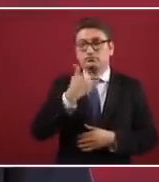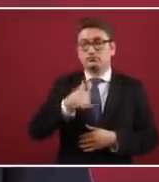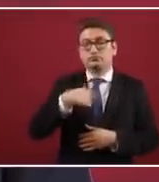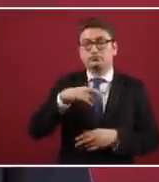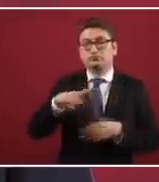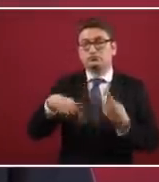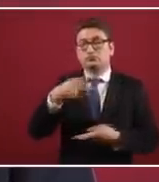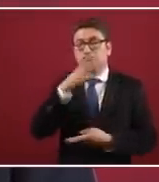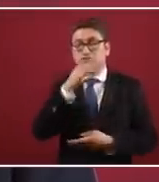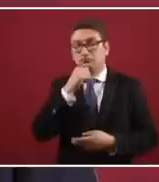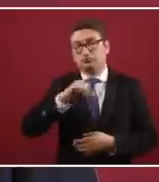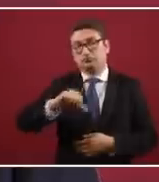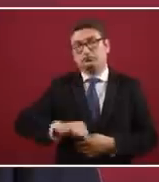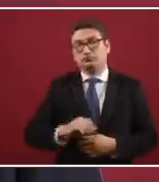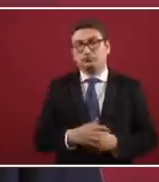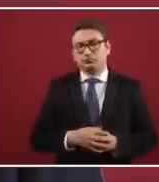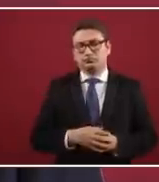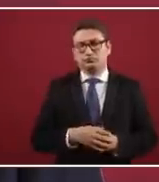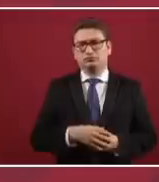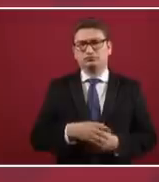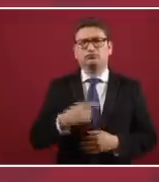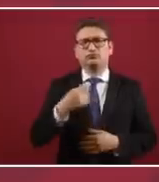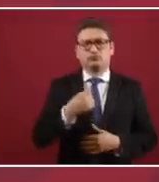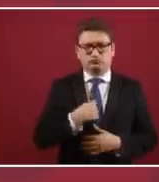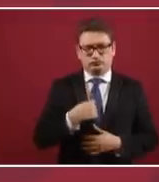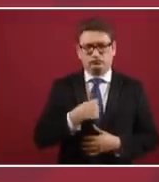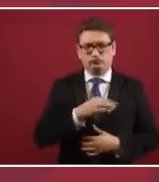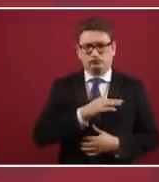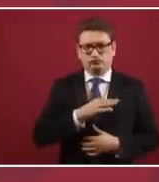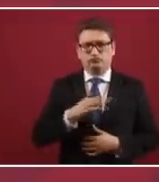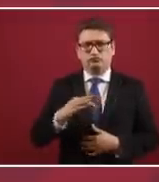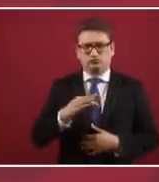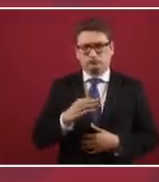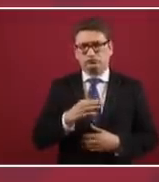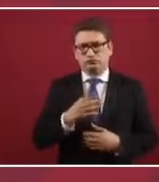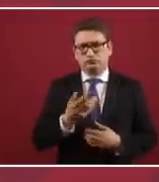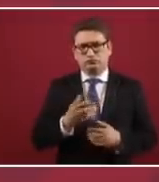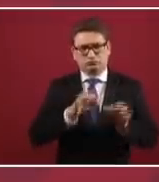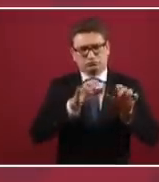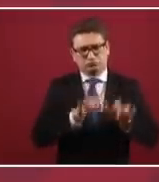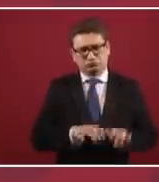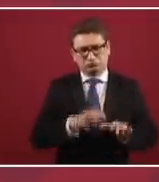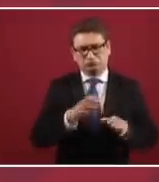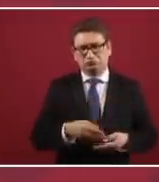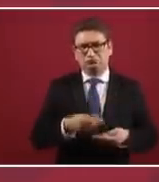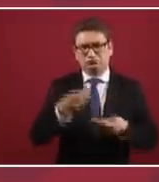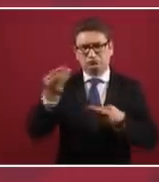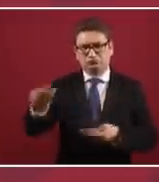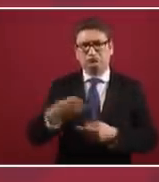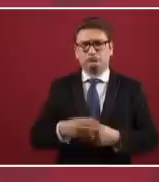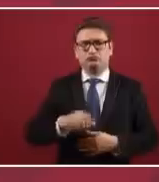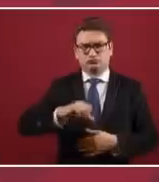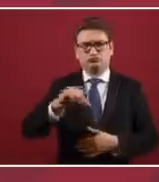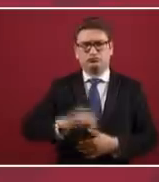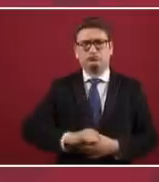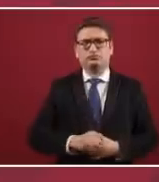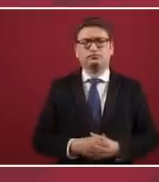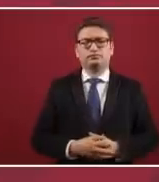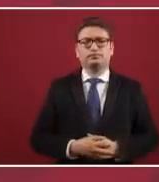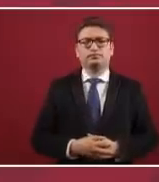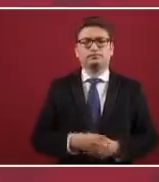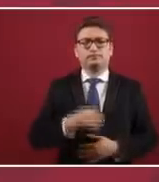asistir ahora, pero que sí voy a enviarles un escrito hoy mismo,